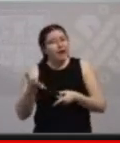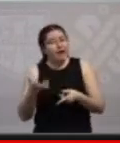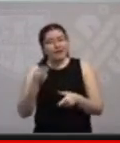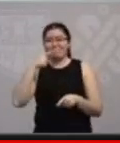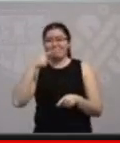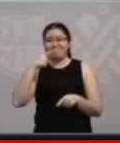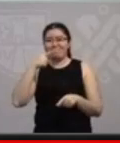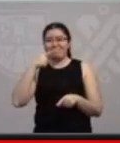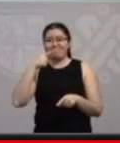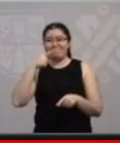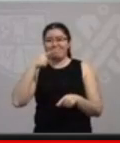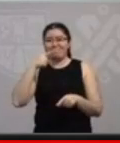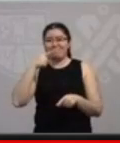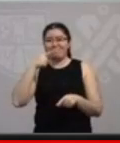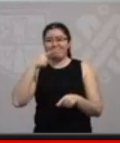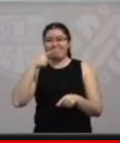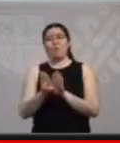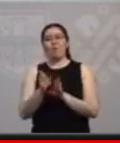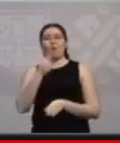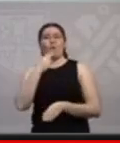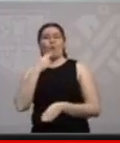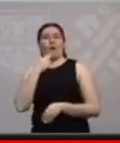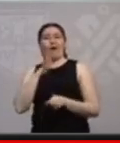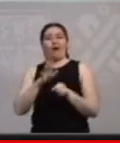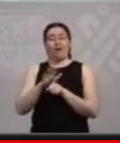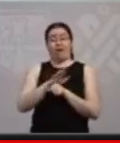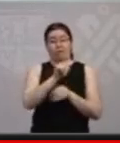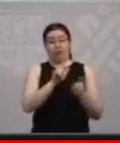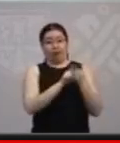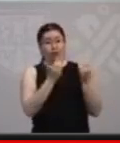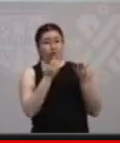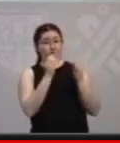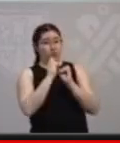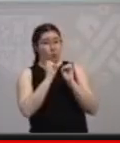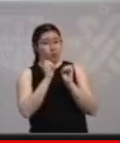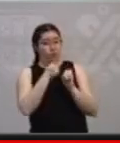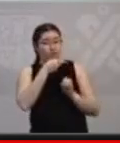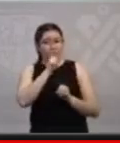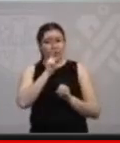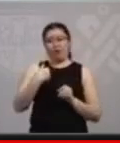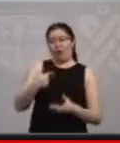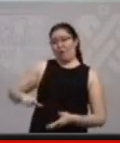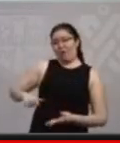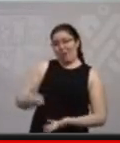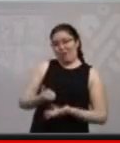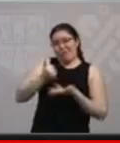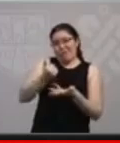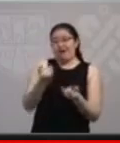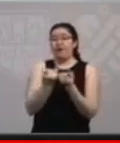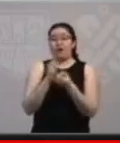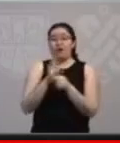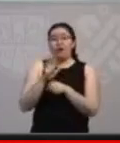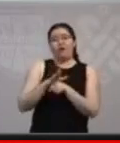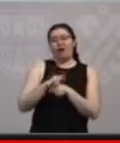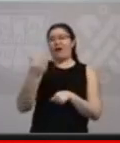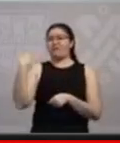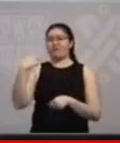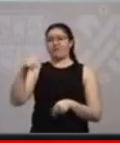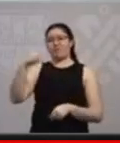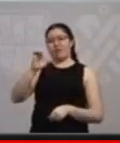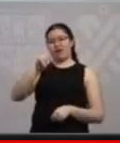del propio espionaje. Es el uso de recursos públicos para ilegalidades. Y la investigación relacionada particularmente con lo que se llamaba el cártel